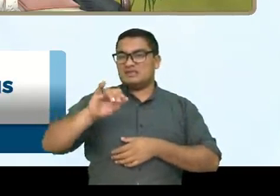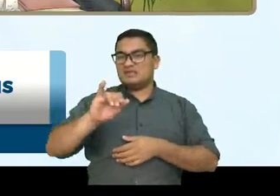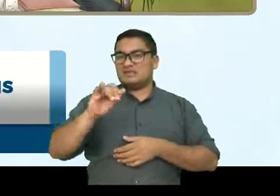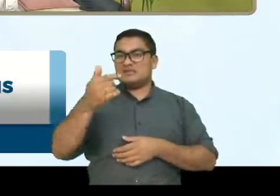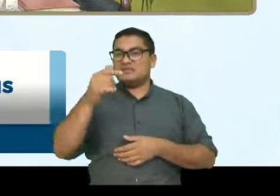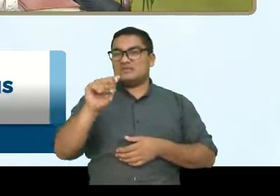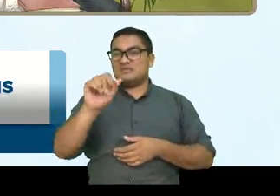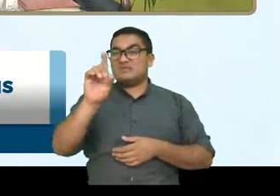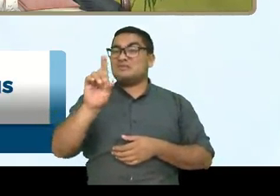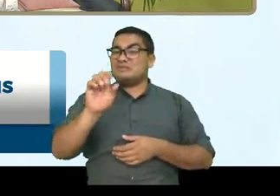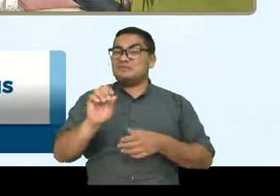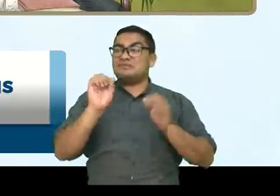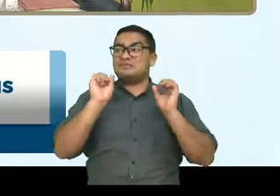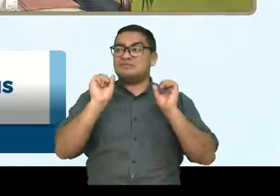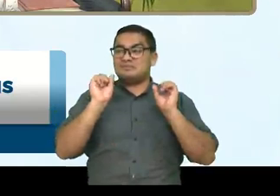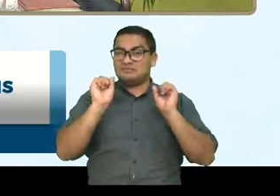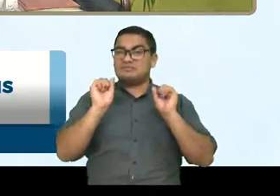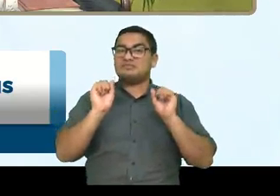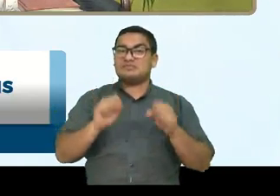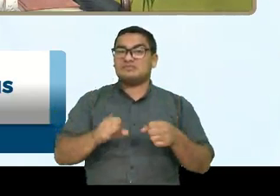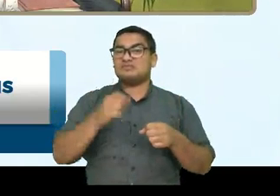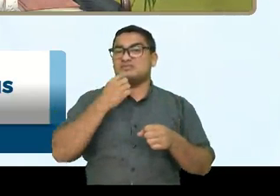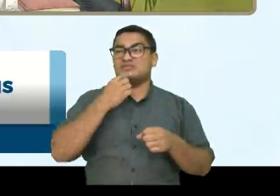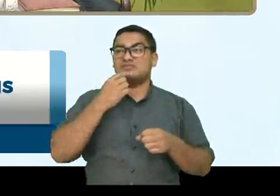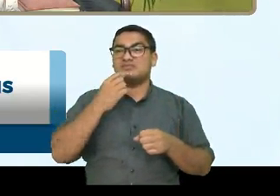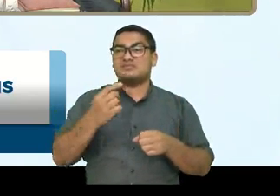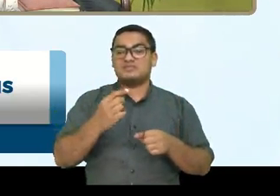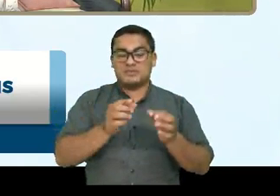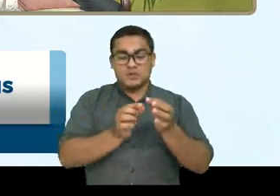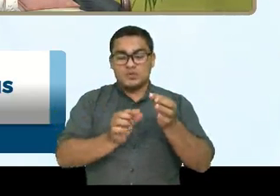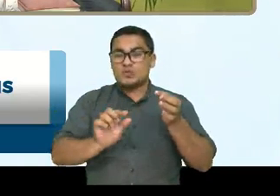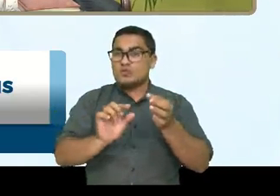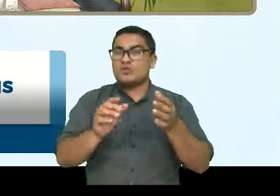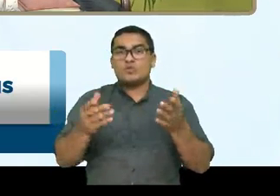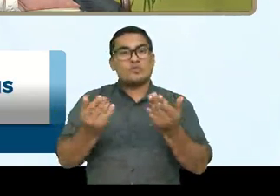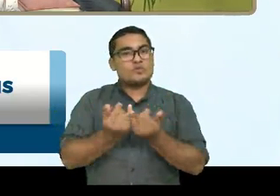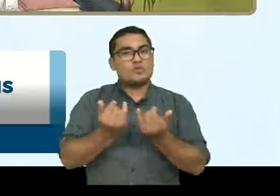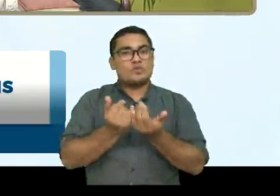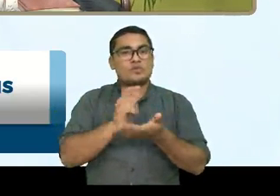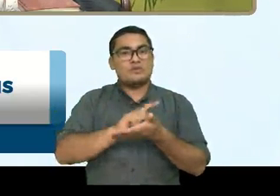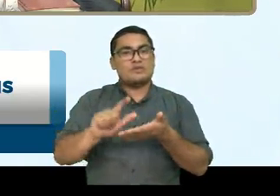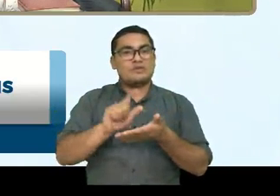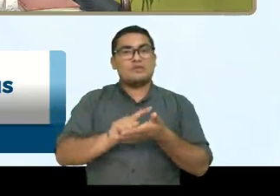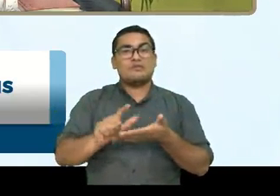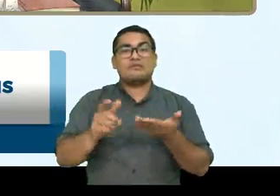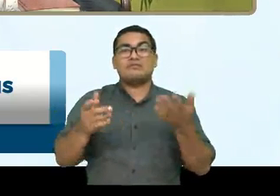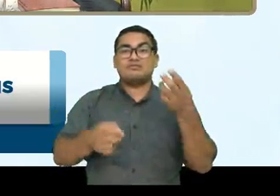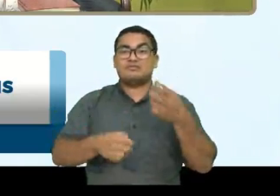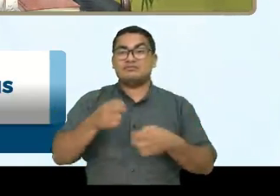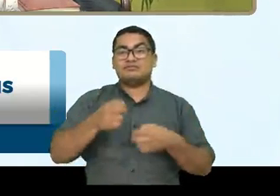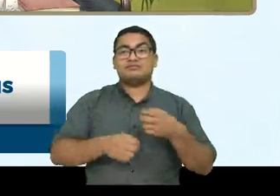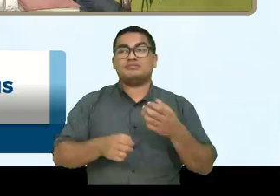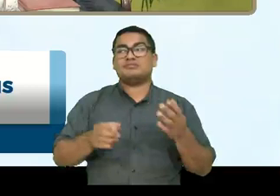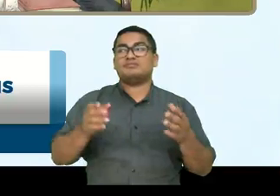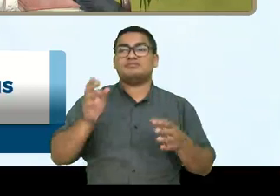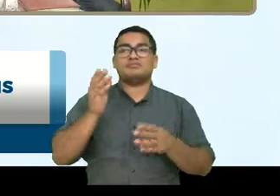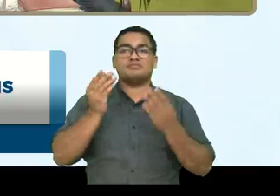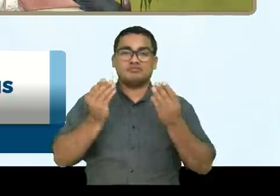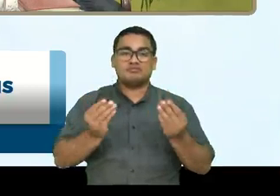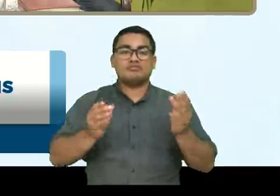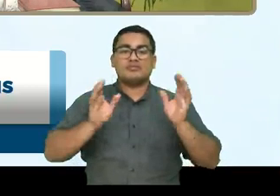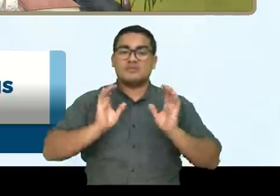Donde ahí pasan sustancias que es como un filtro, igual que el riñón, y entonces comienza a fallar multiorgánica,